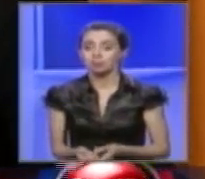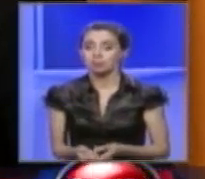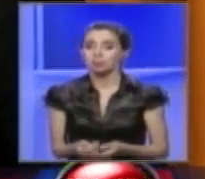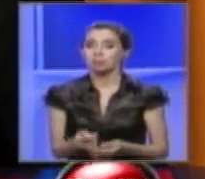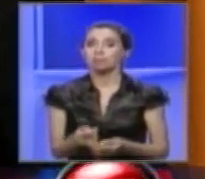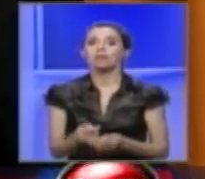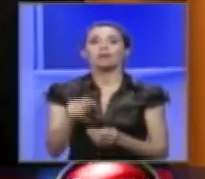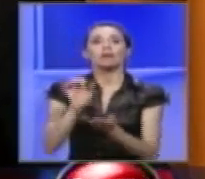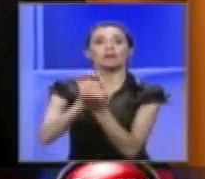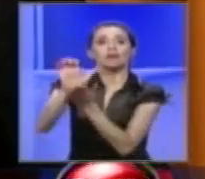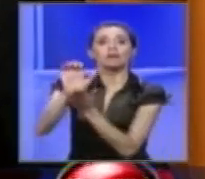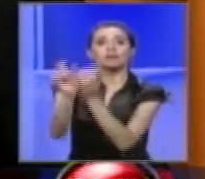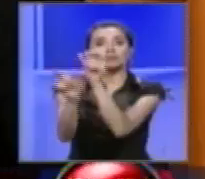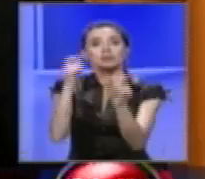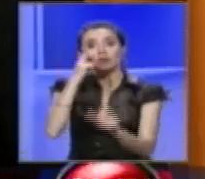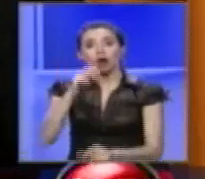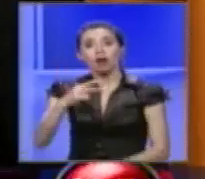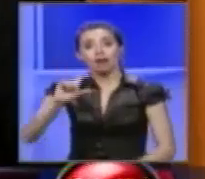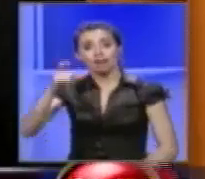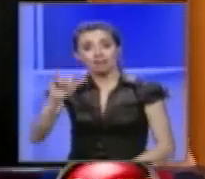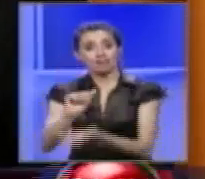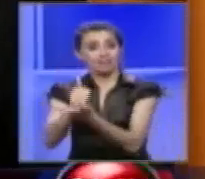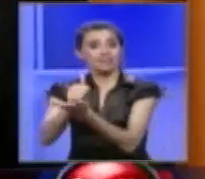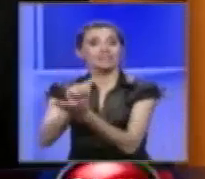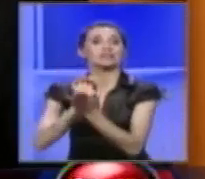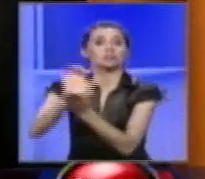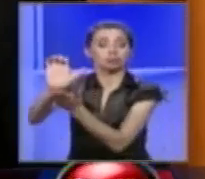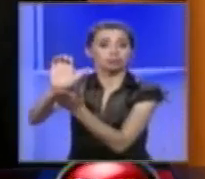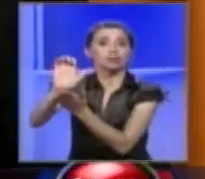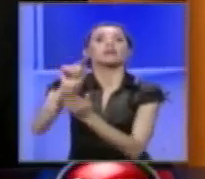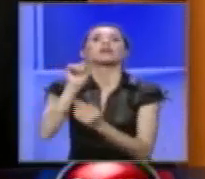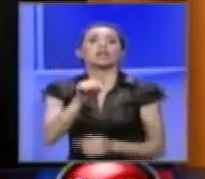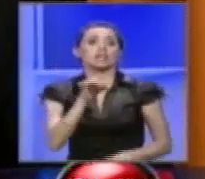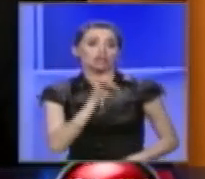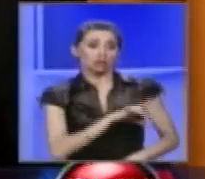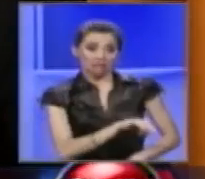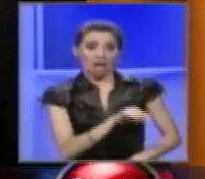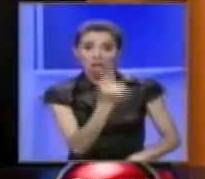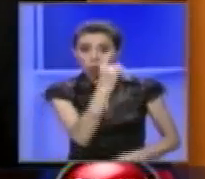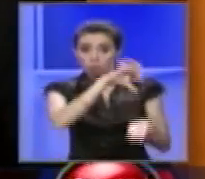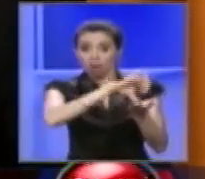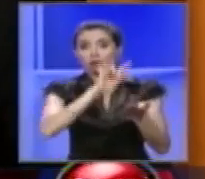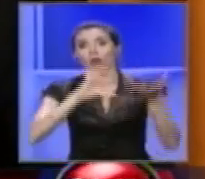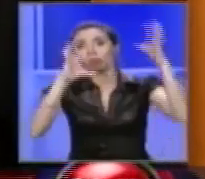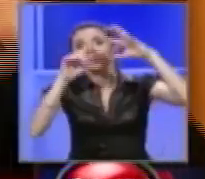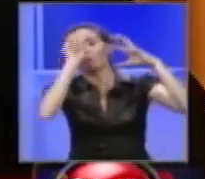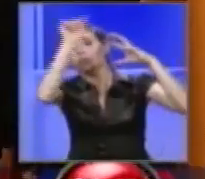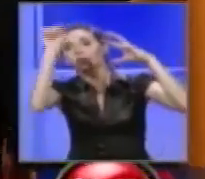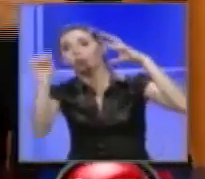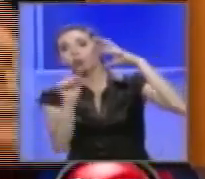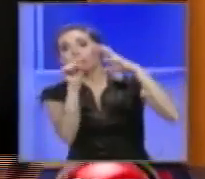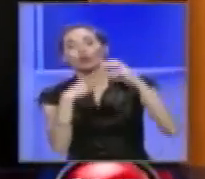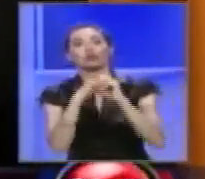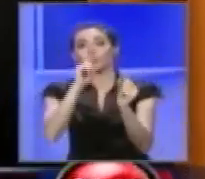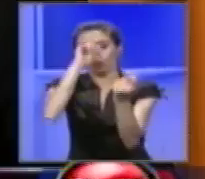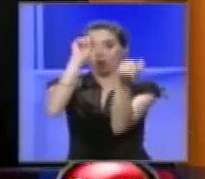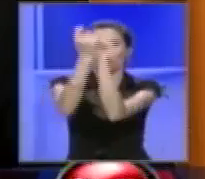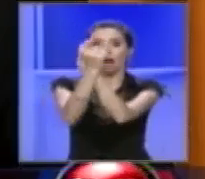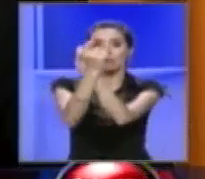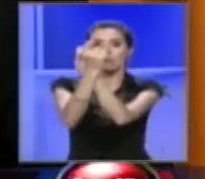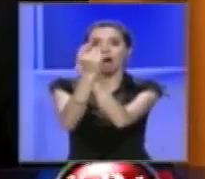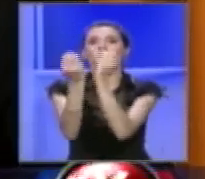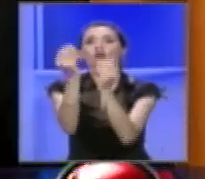la homofobia es algo que existe en todas partes del mundo. Esto obviamente no solamente Chile. Y yo simplemente no puedo cambiar la forma de